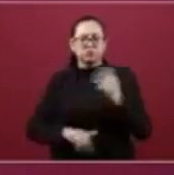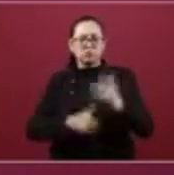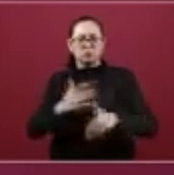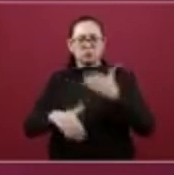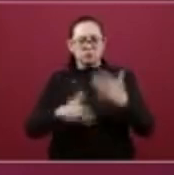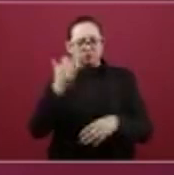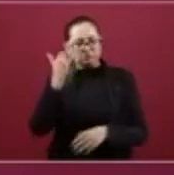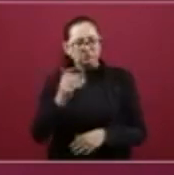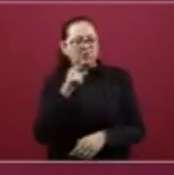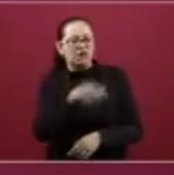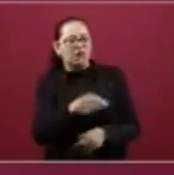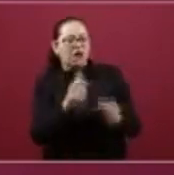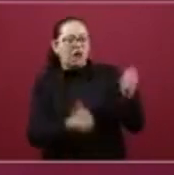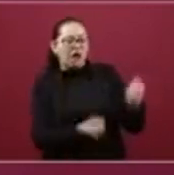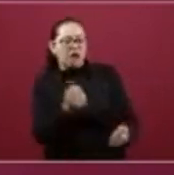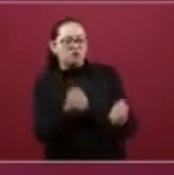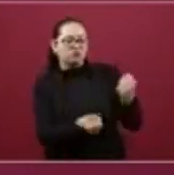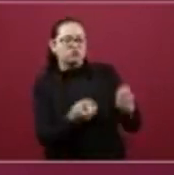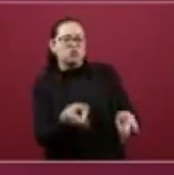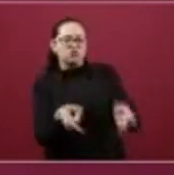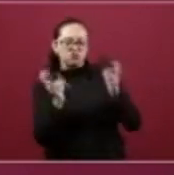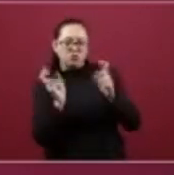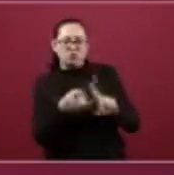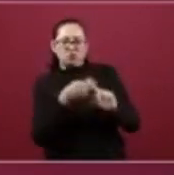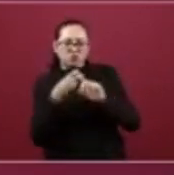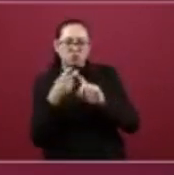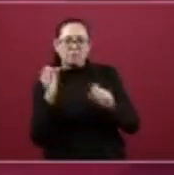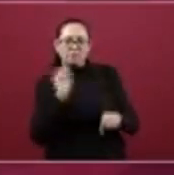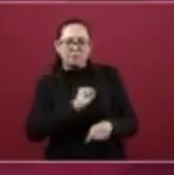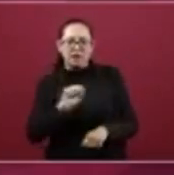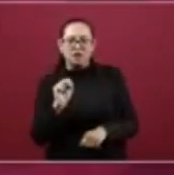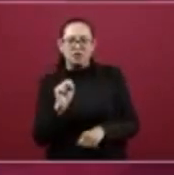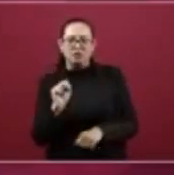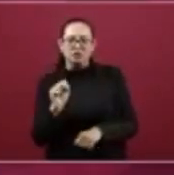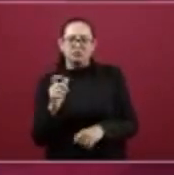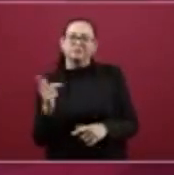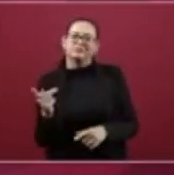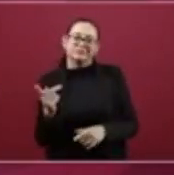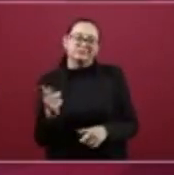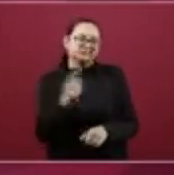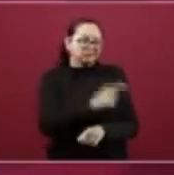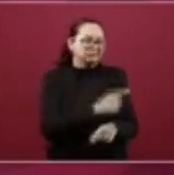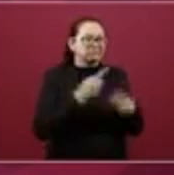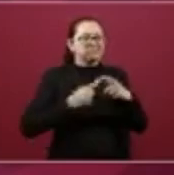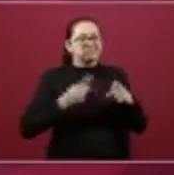vehículo lo utilizaron para cometer un robo o un crimen y van